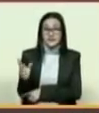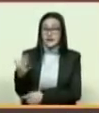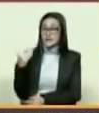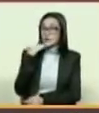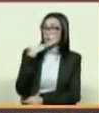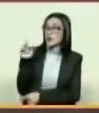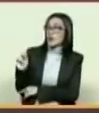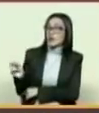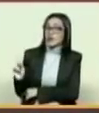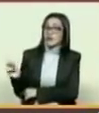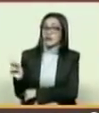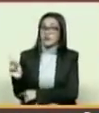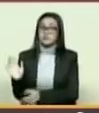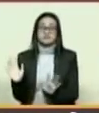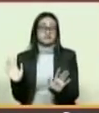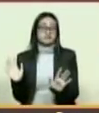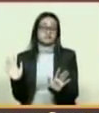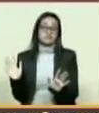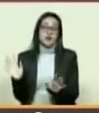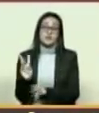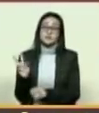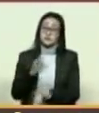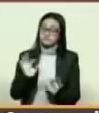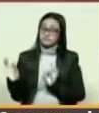está preparada, lo dijo ayer